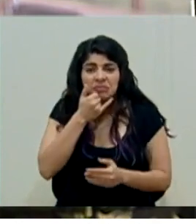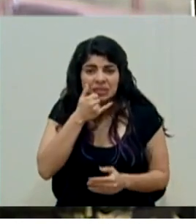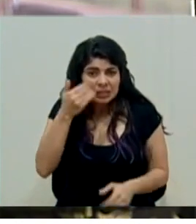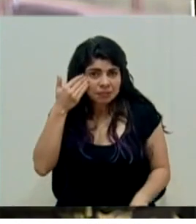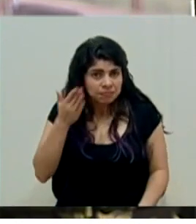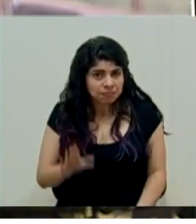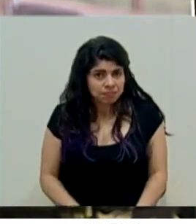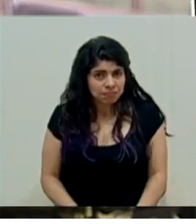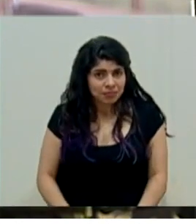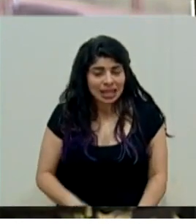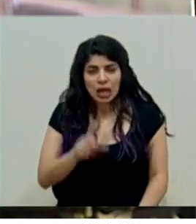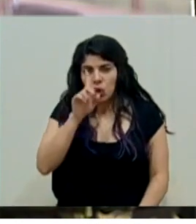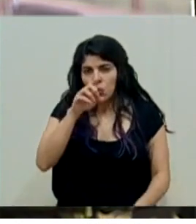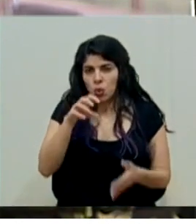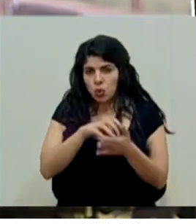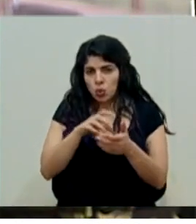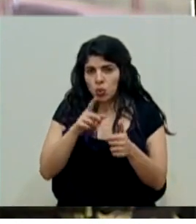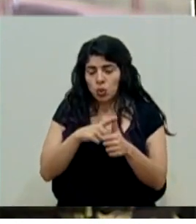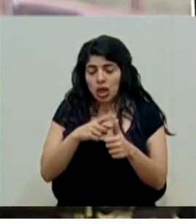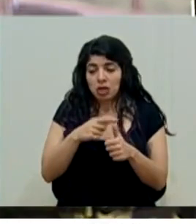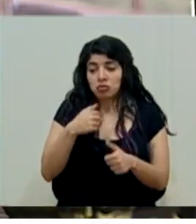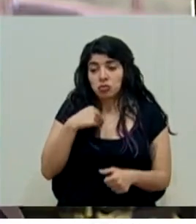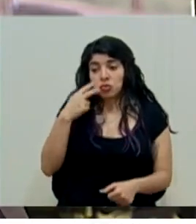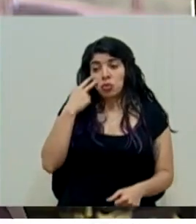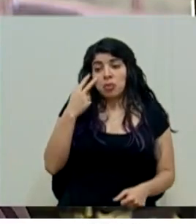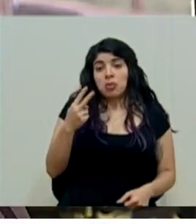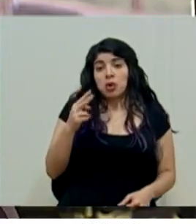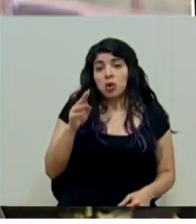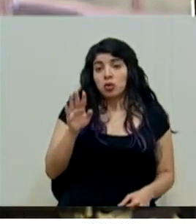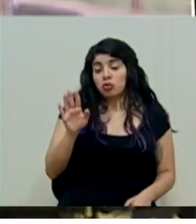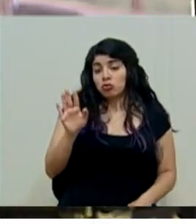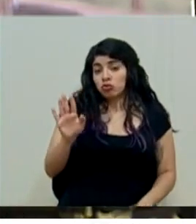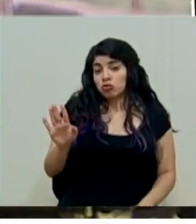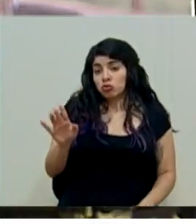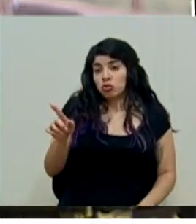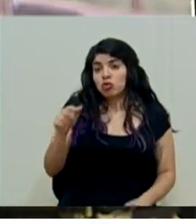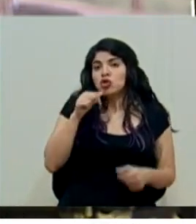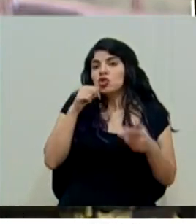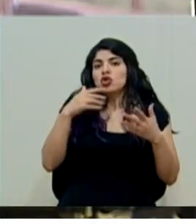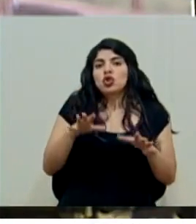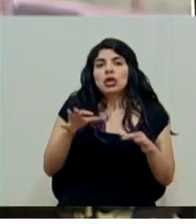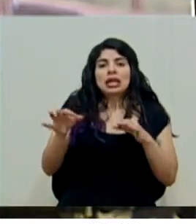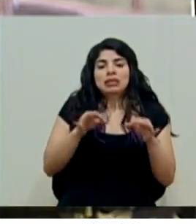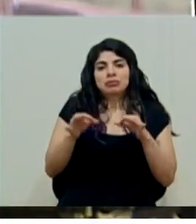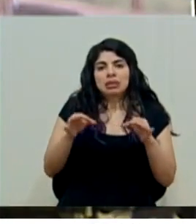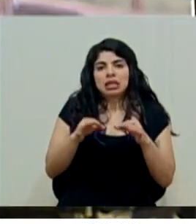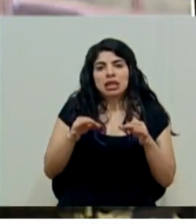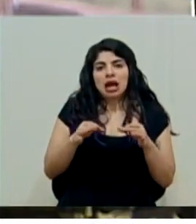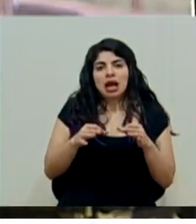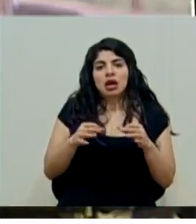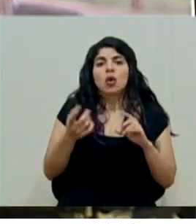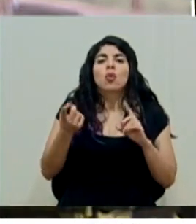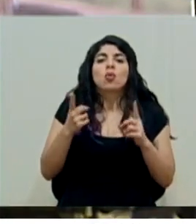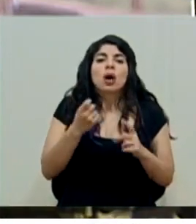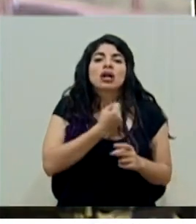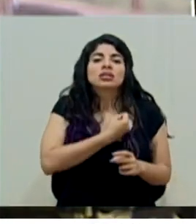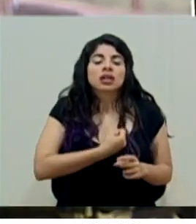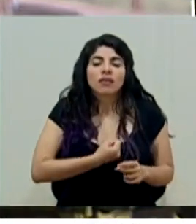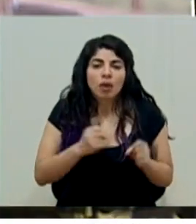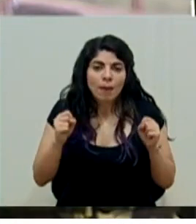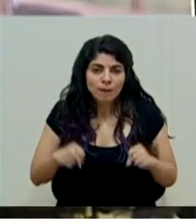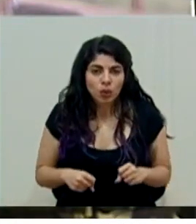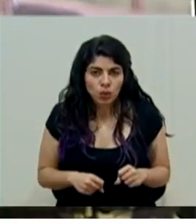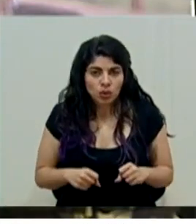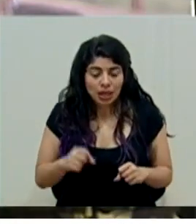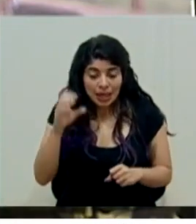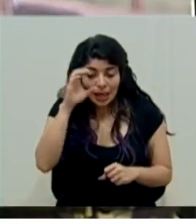allá. Eso es una duda. Por lo visto, usted no quiere explicar qué puede sacrificar en este balance que se